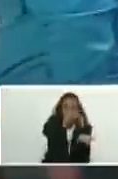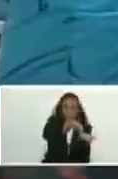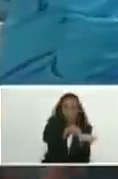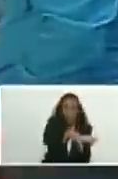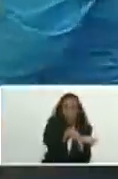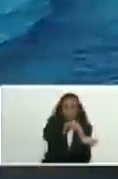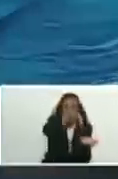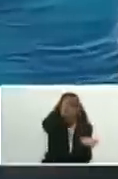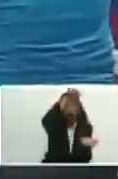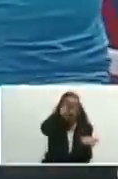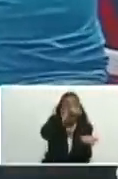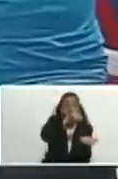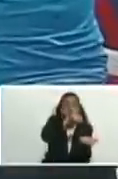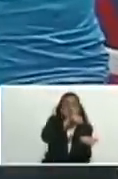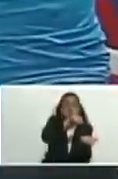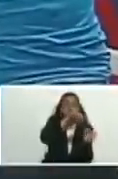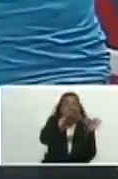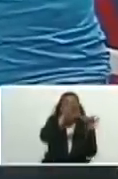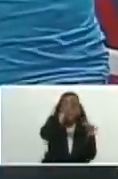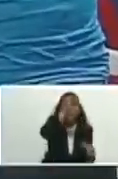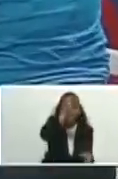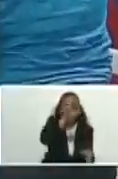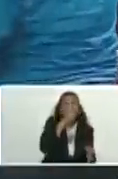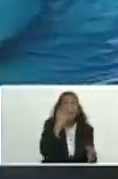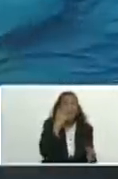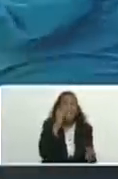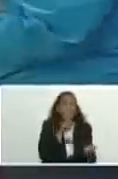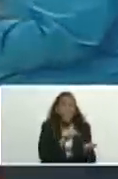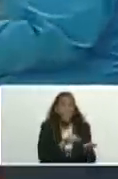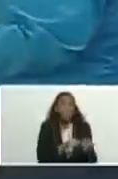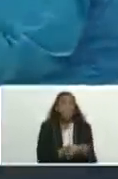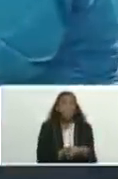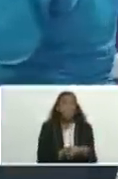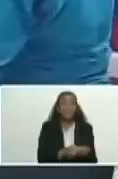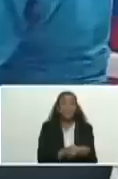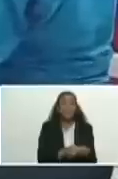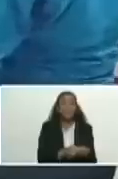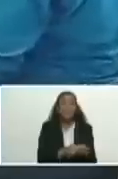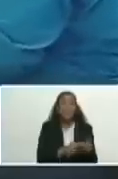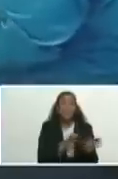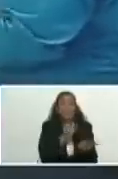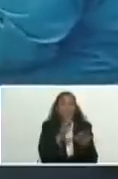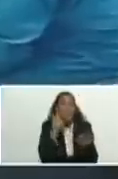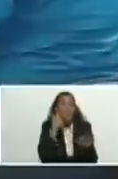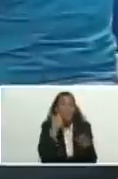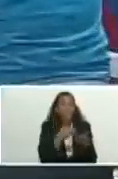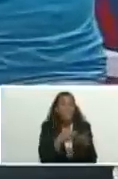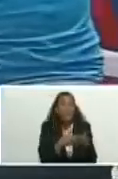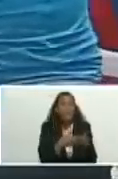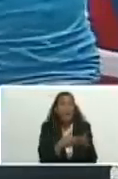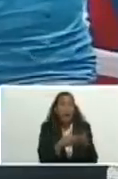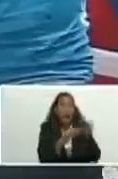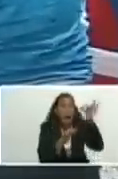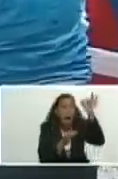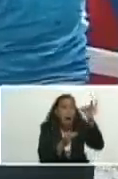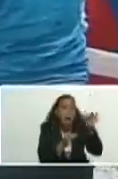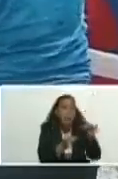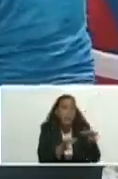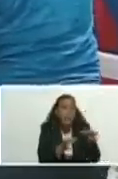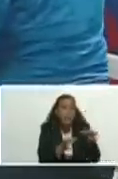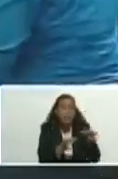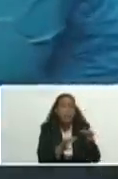ven acá, en un tubo comercial, es un tubo de acero al carbono comercial, y se reviste con un